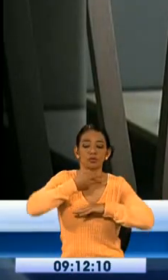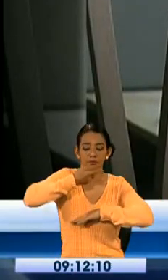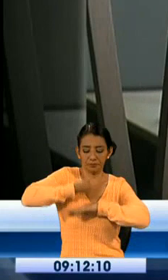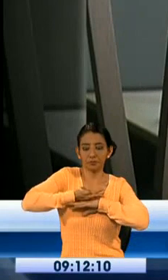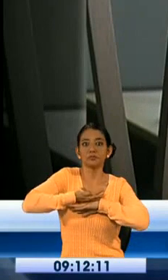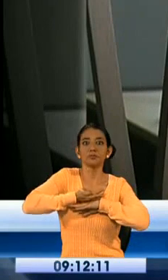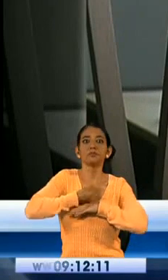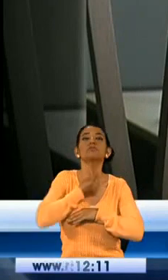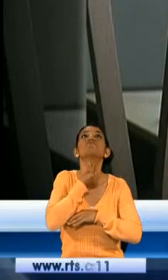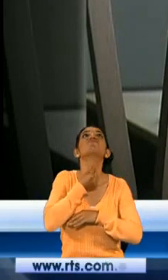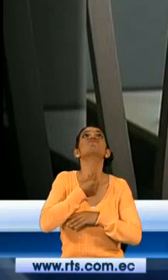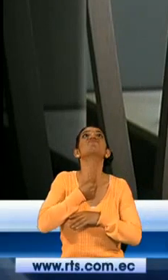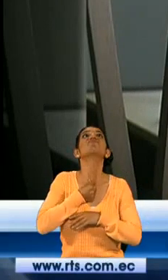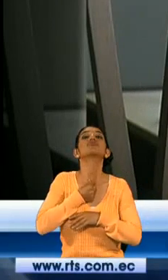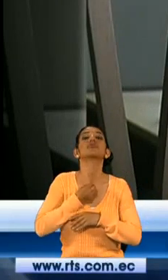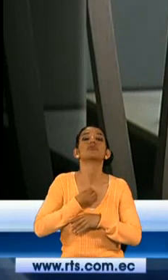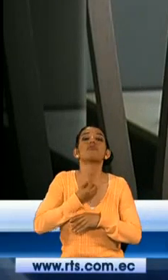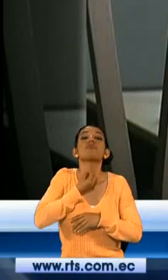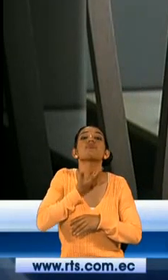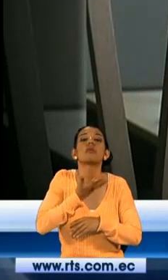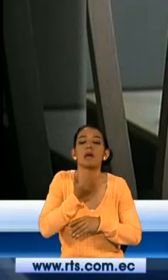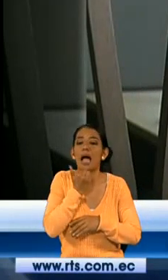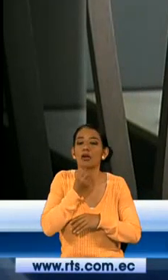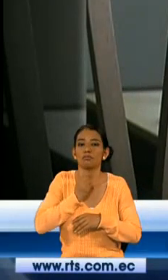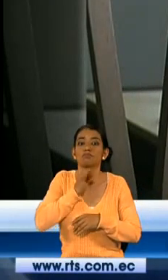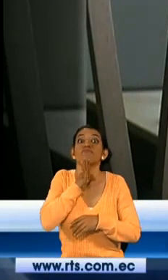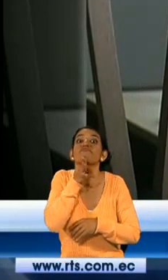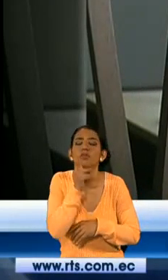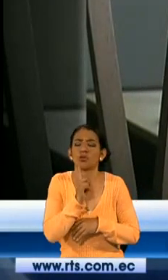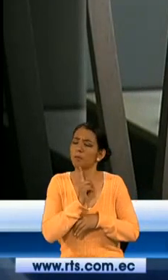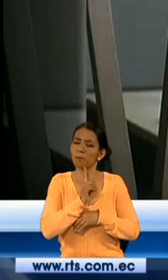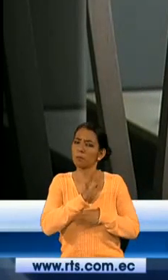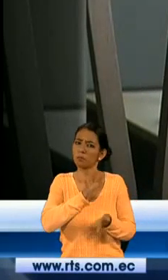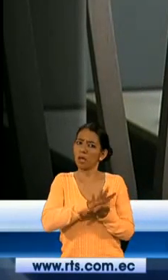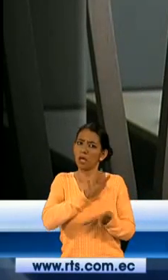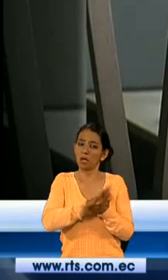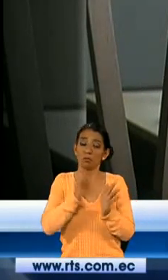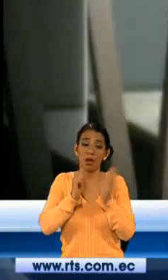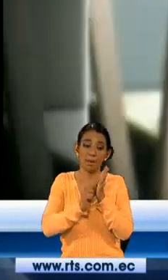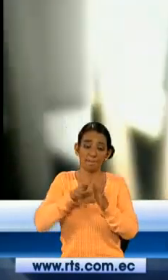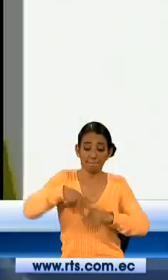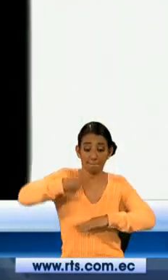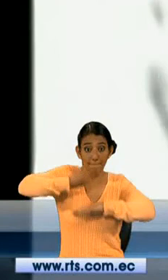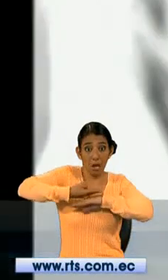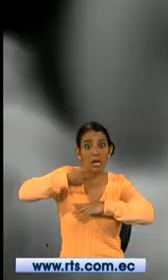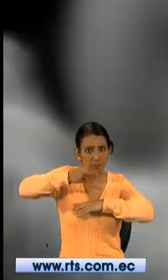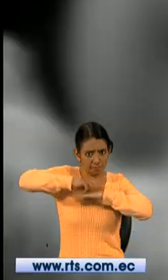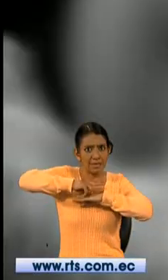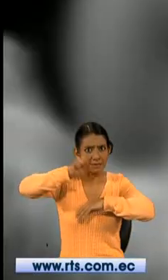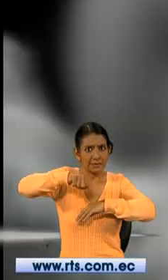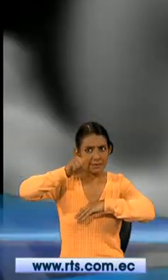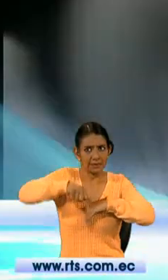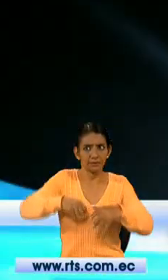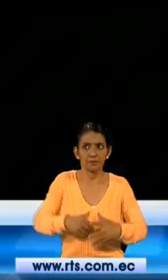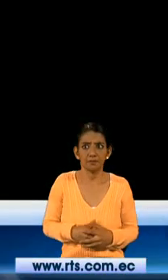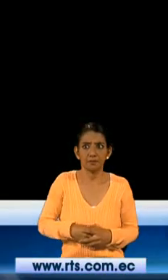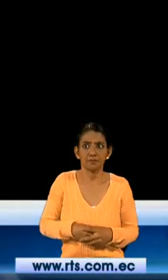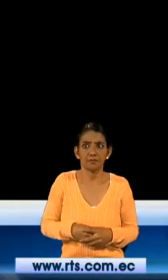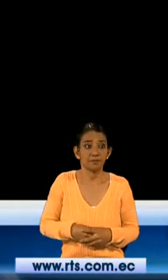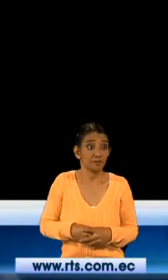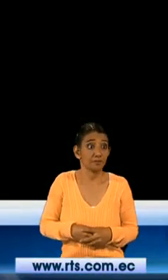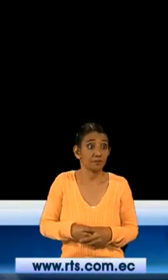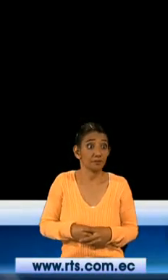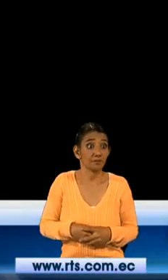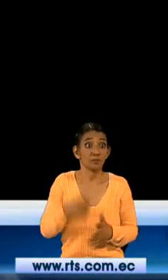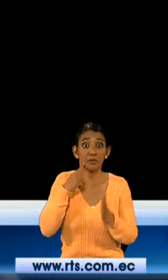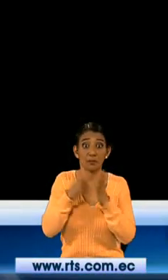arriba, entonces el alimento no entra ya a los pulmones, cosa contraria que sí sucede cuando se acuesta boca abajo. A través de esta campaña que se difunde en YouTube y